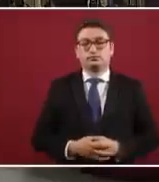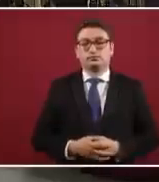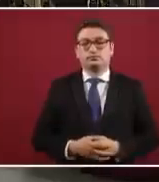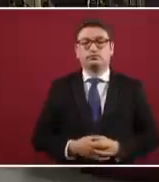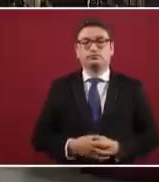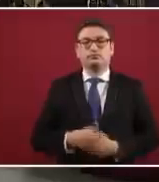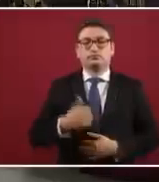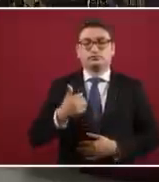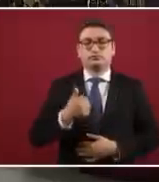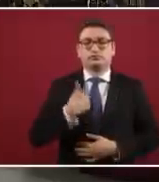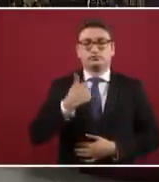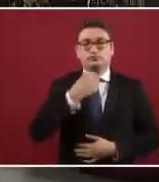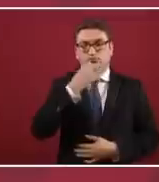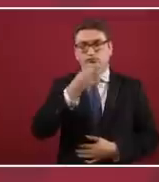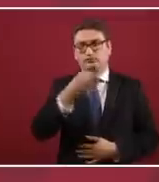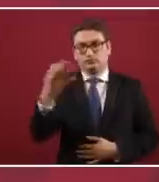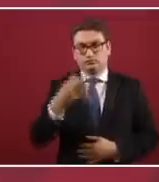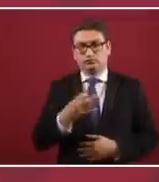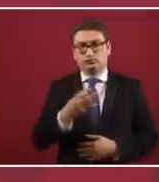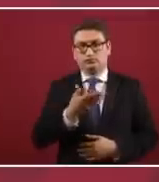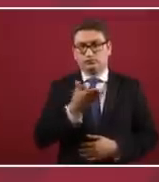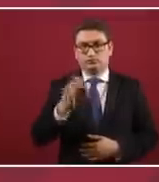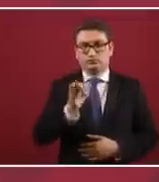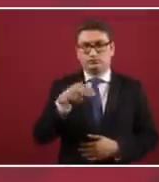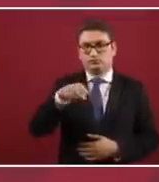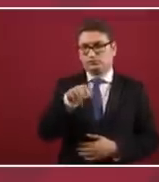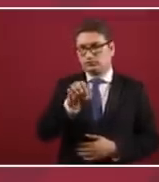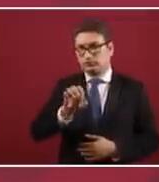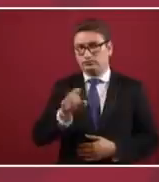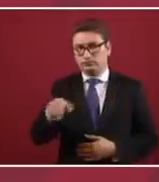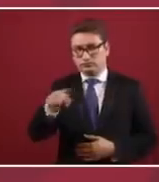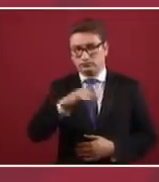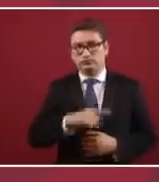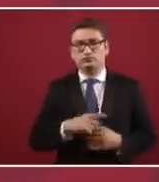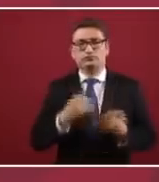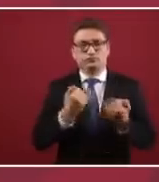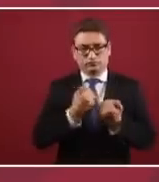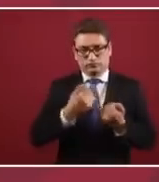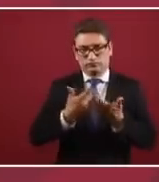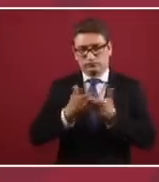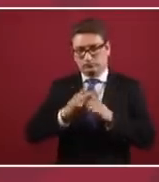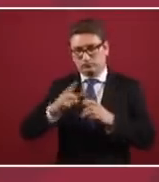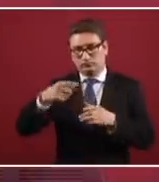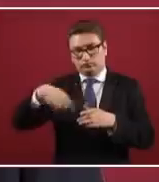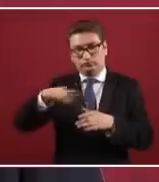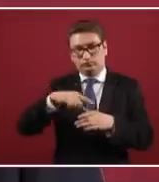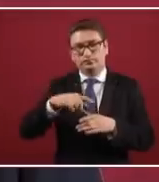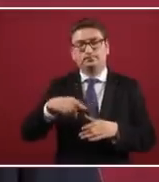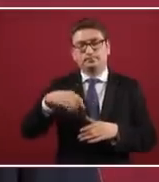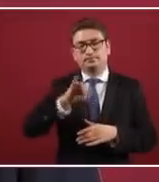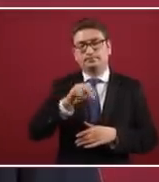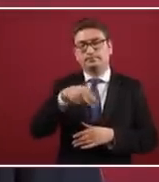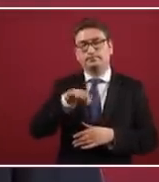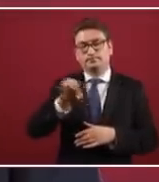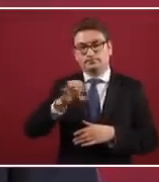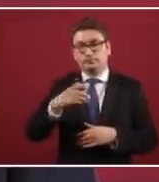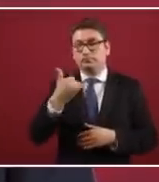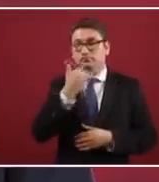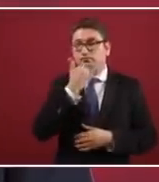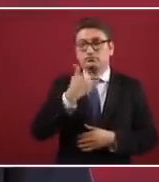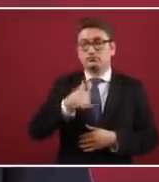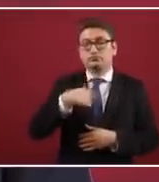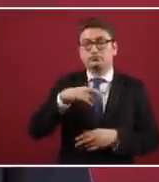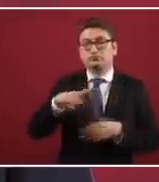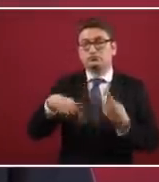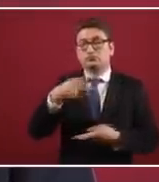los servidores públicos del INE, a los consejeros del INE, que no voy a poder